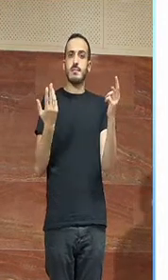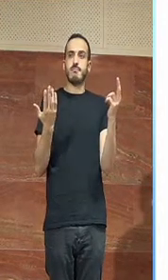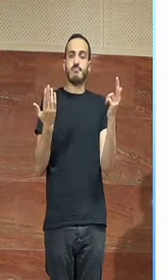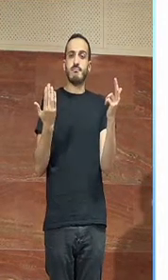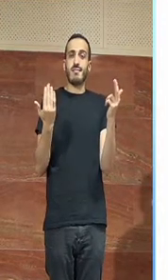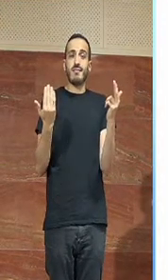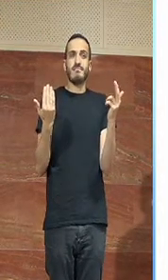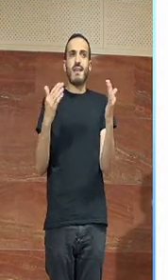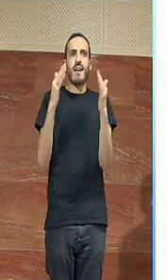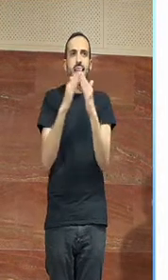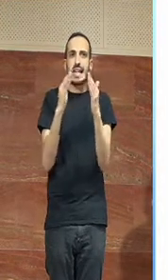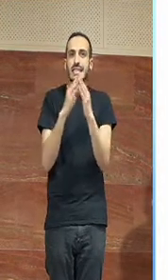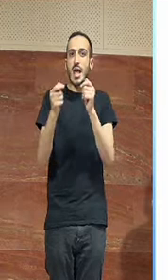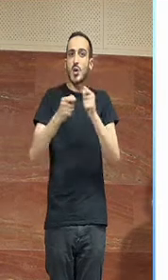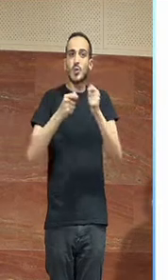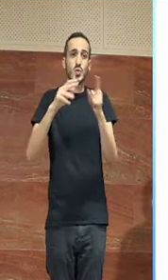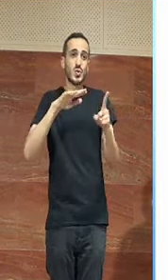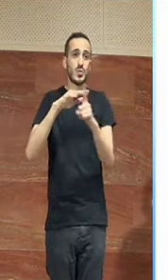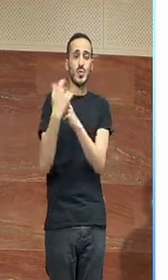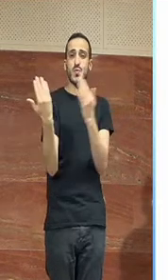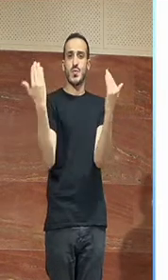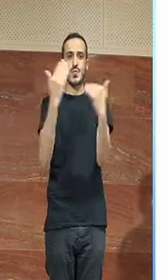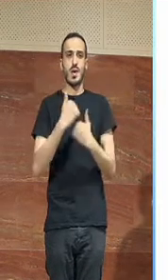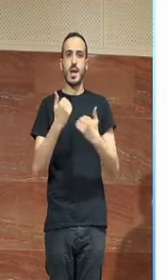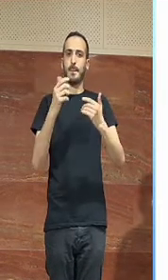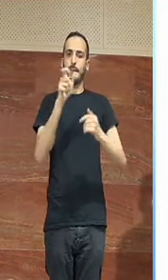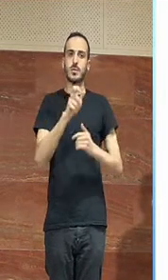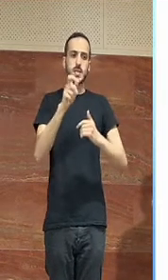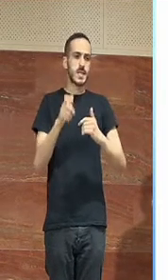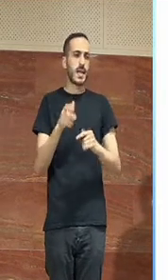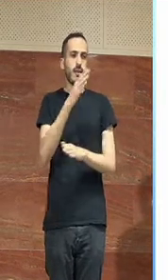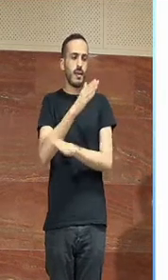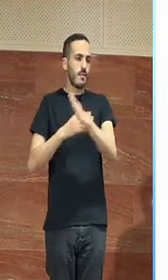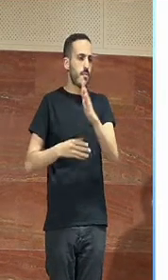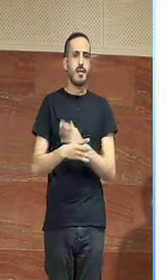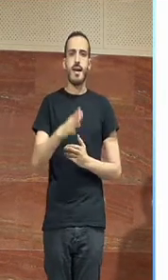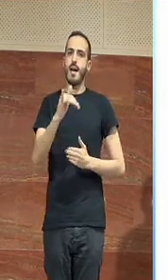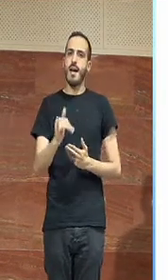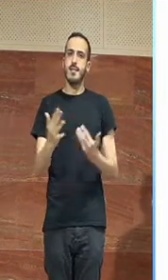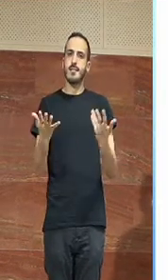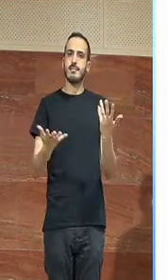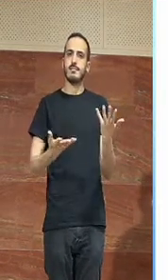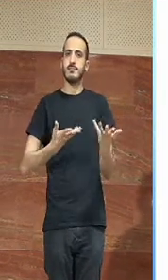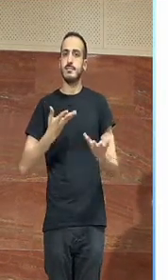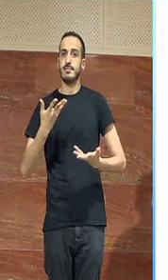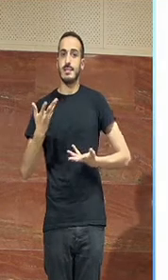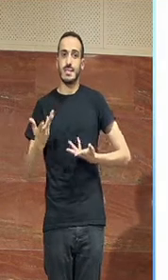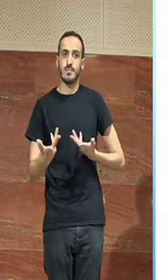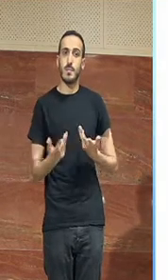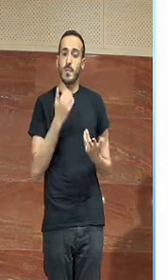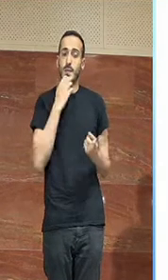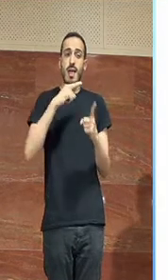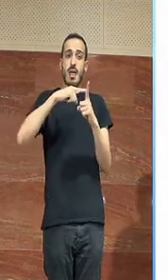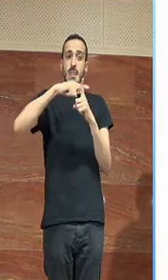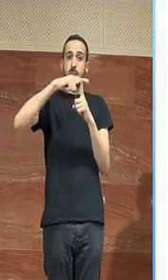tipo de control sobre su entorno. Personas que pueden tener alguna discapacidad en la que la temperatura